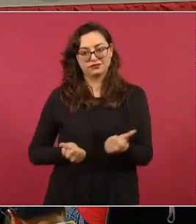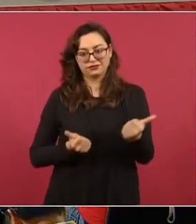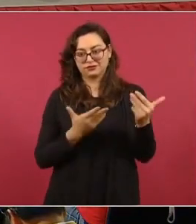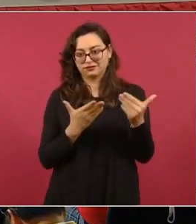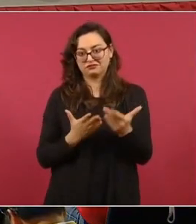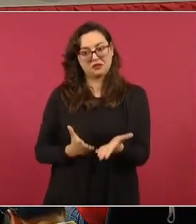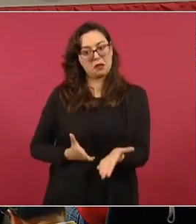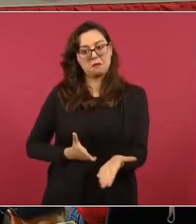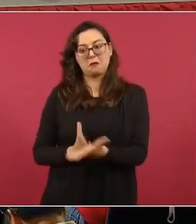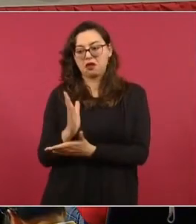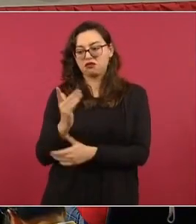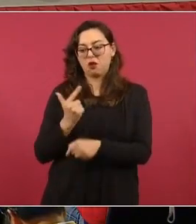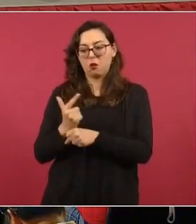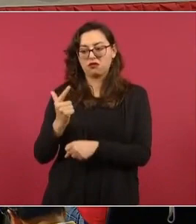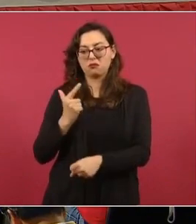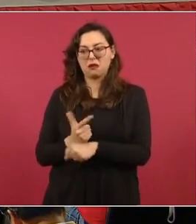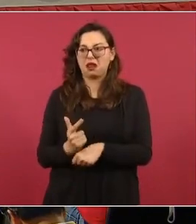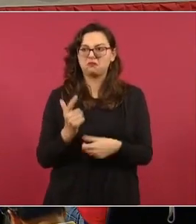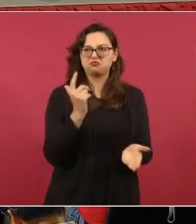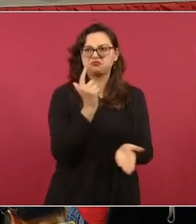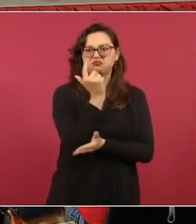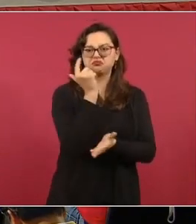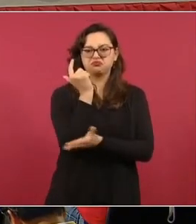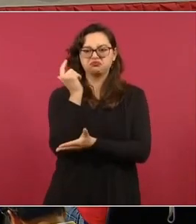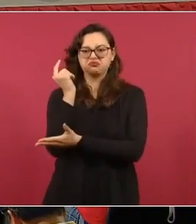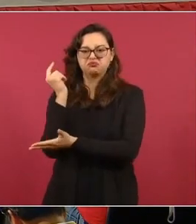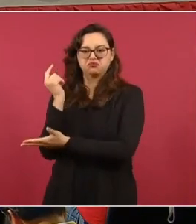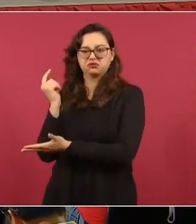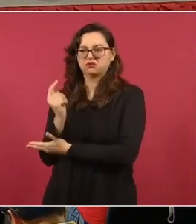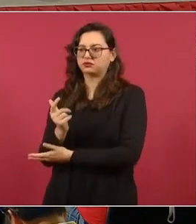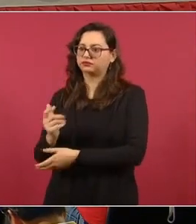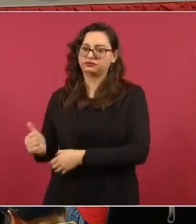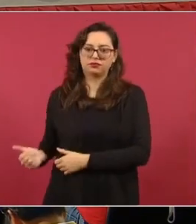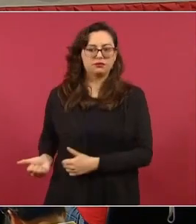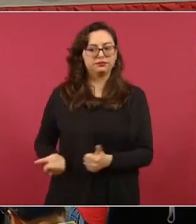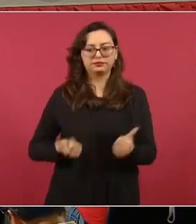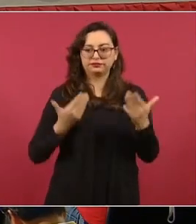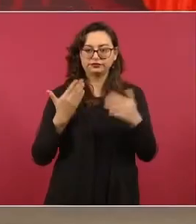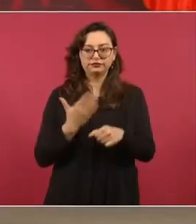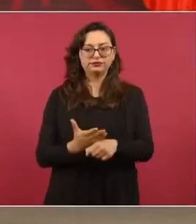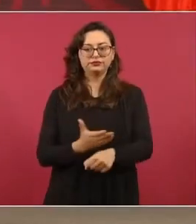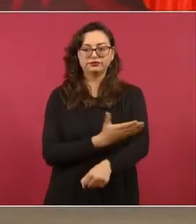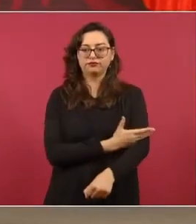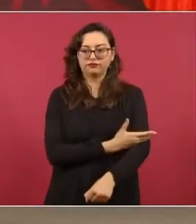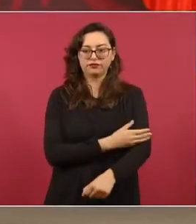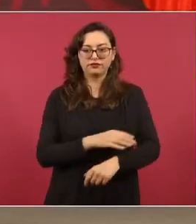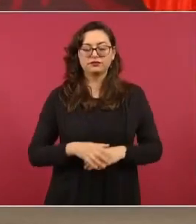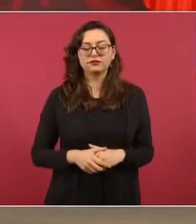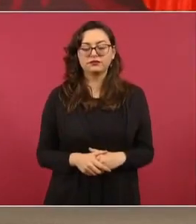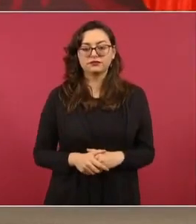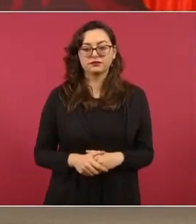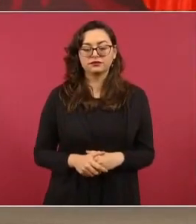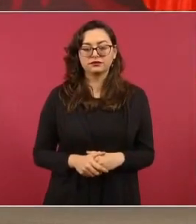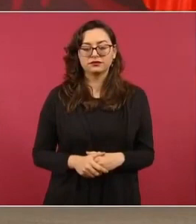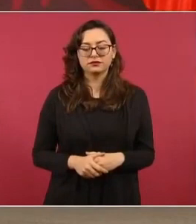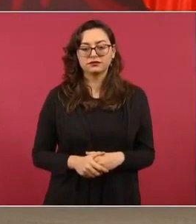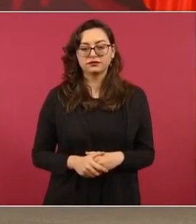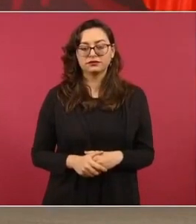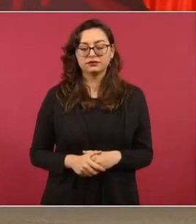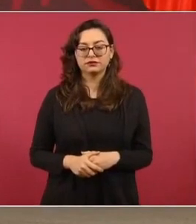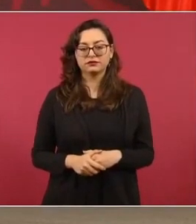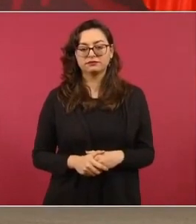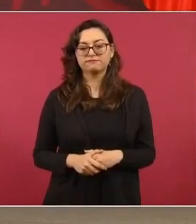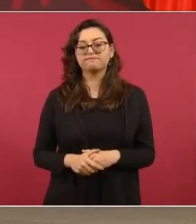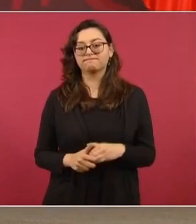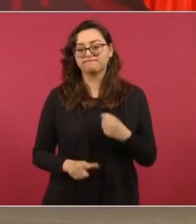metían de Chiapas a Guatemala por la Lacandona,